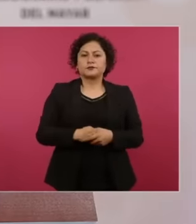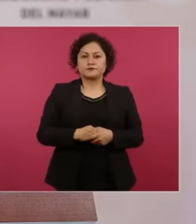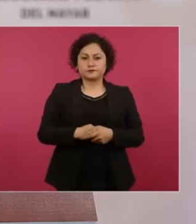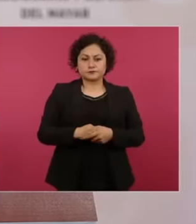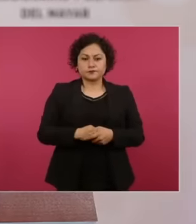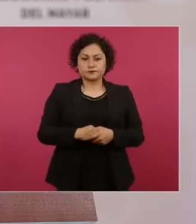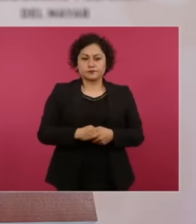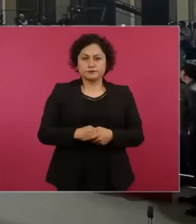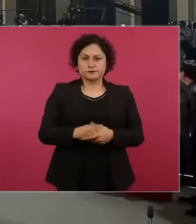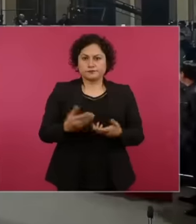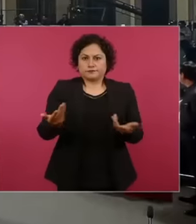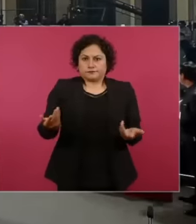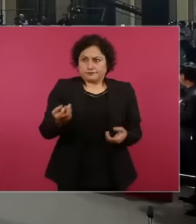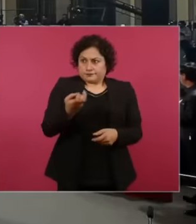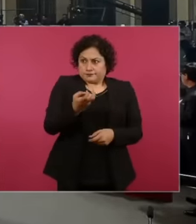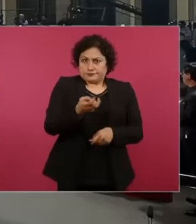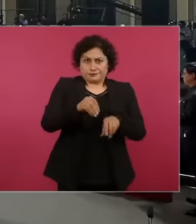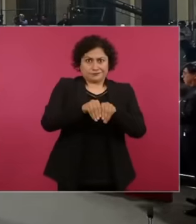pero está en las redes.